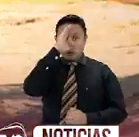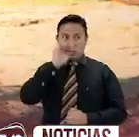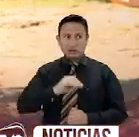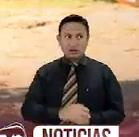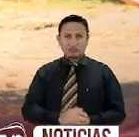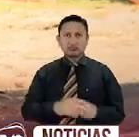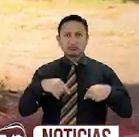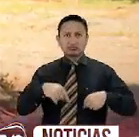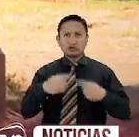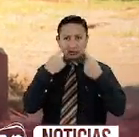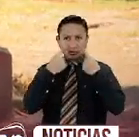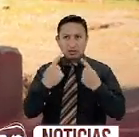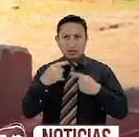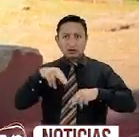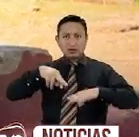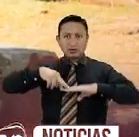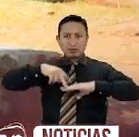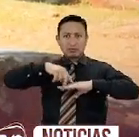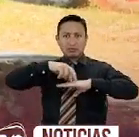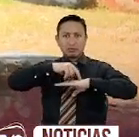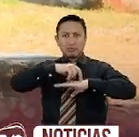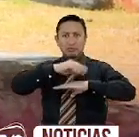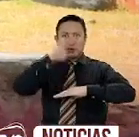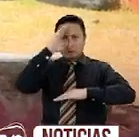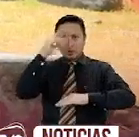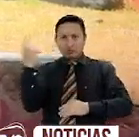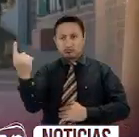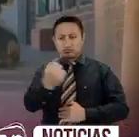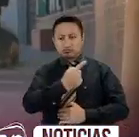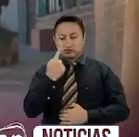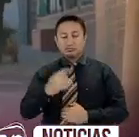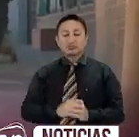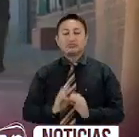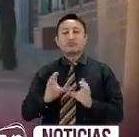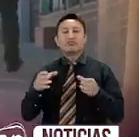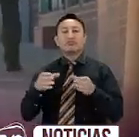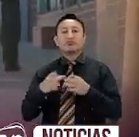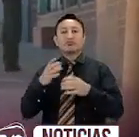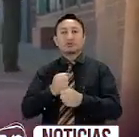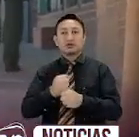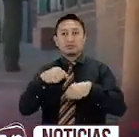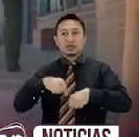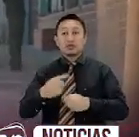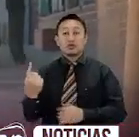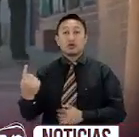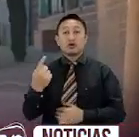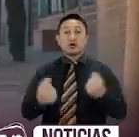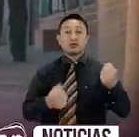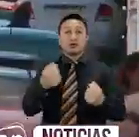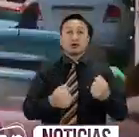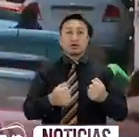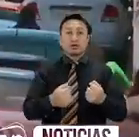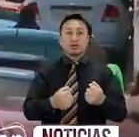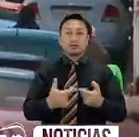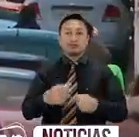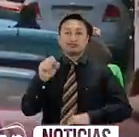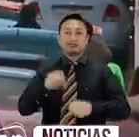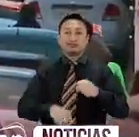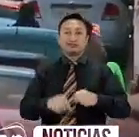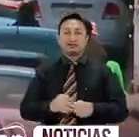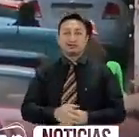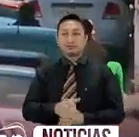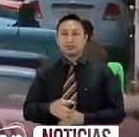haciendo su patrullaje a pie. Quienes conforman el comité de seguridad denuncian que el único patrullero fue dado de baja debido a las